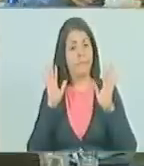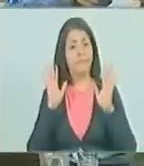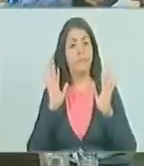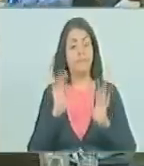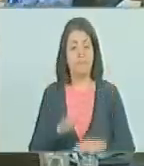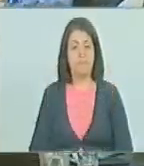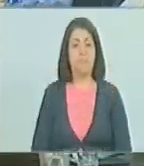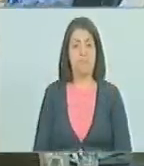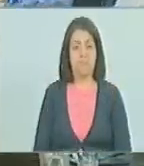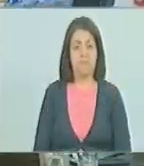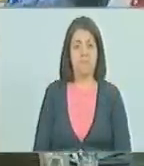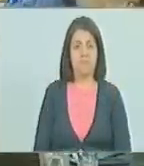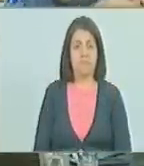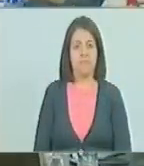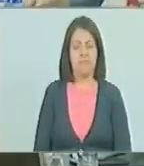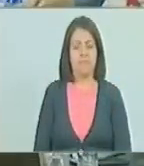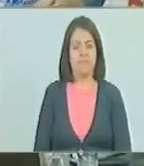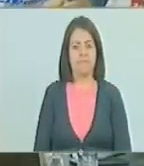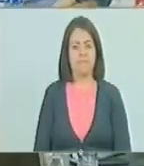bien.